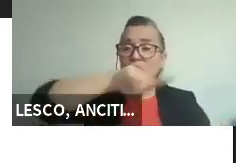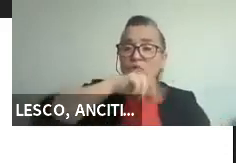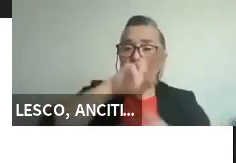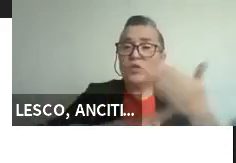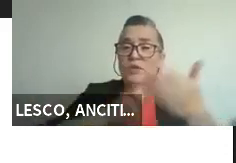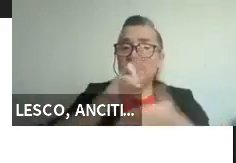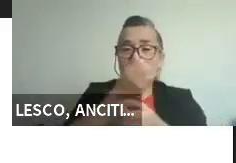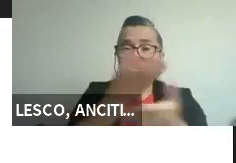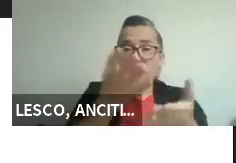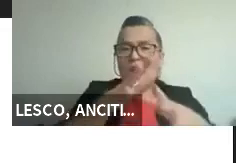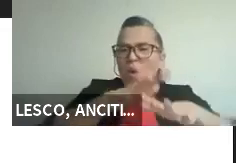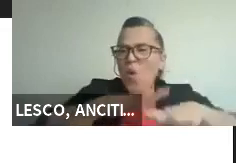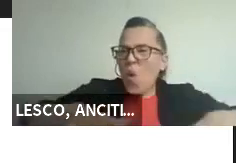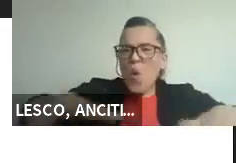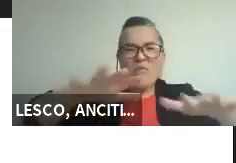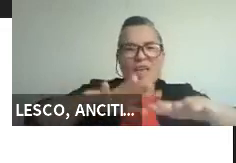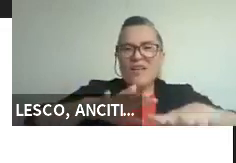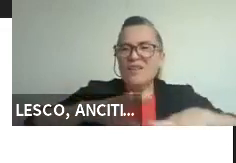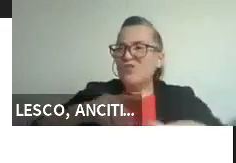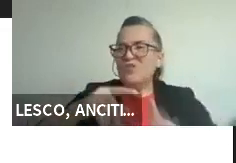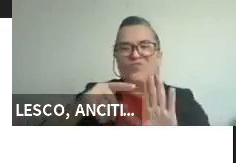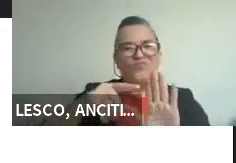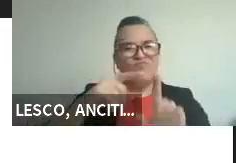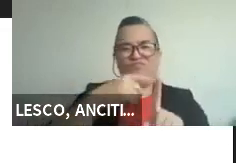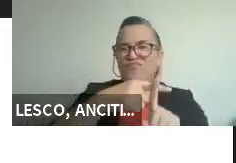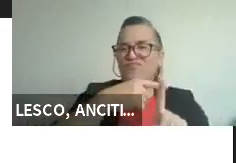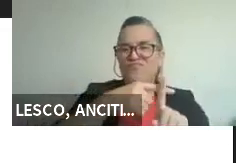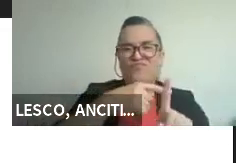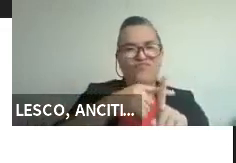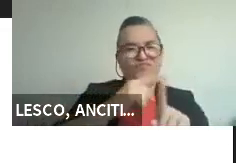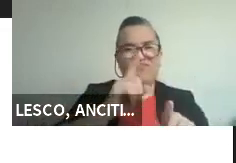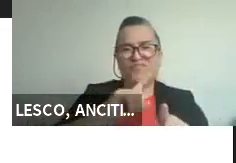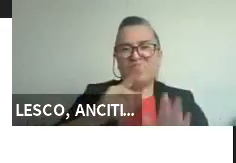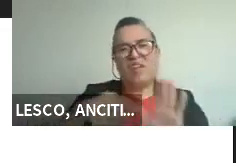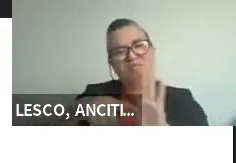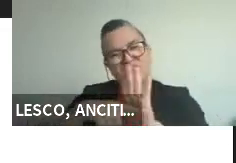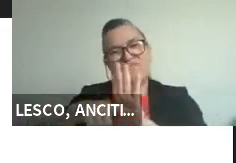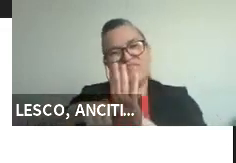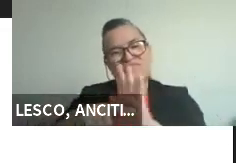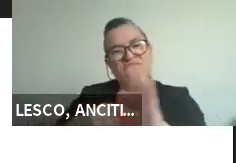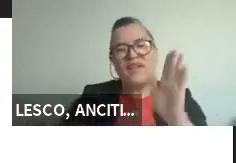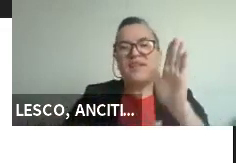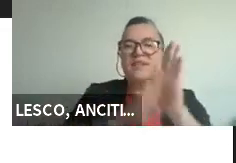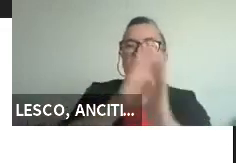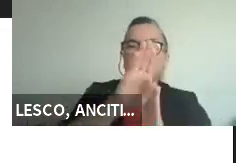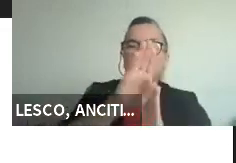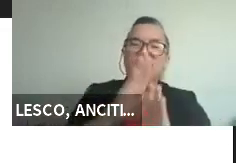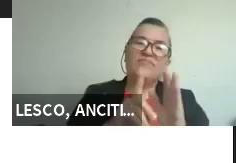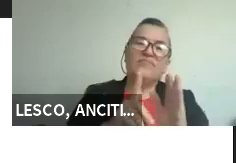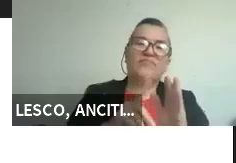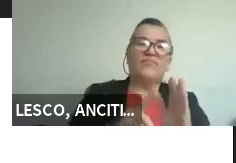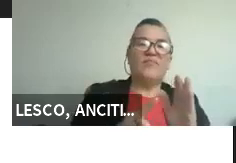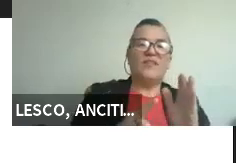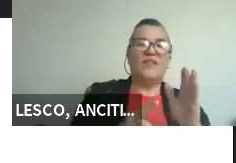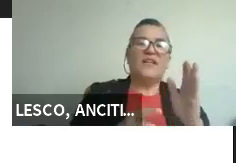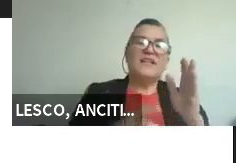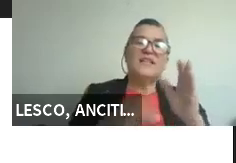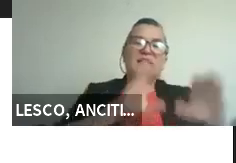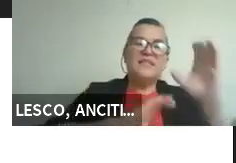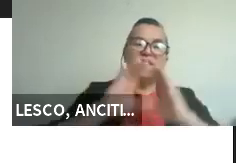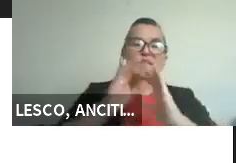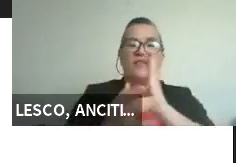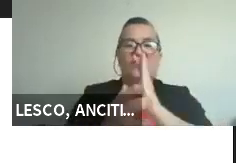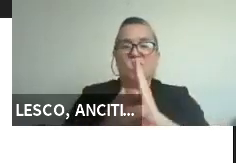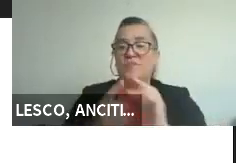contexto desfavorable para el desarrollo científico y tecnológico como vamos a ver este informe detectó que se invierte poco en